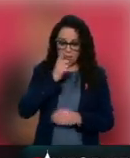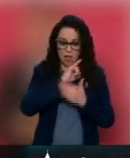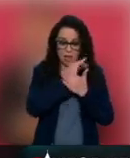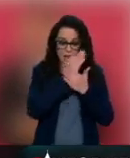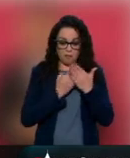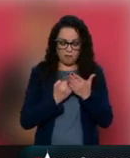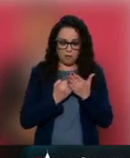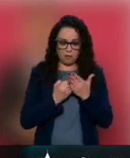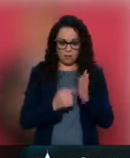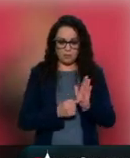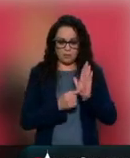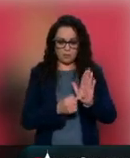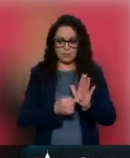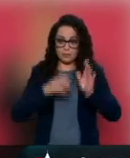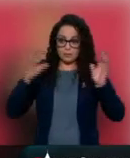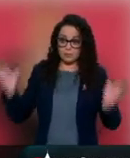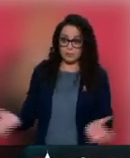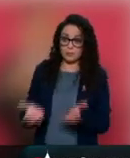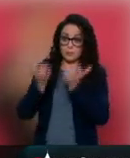el rescate